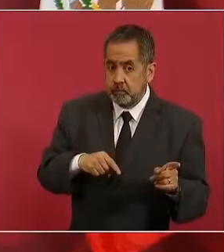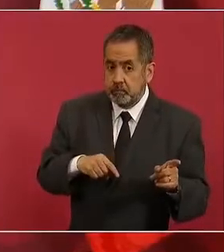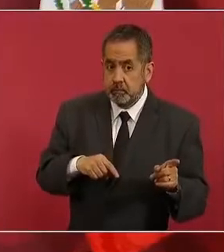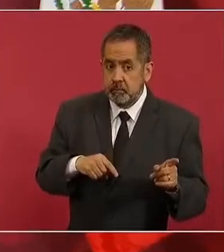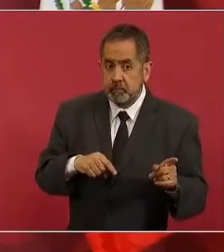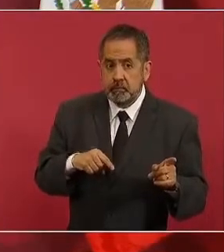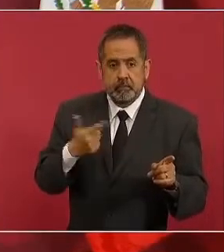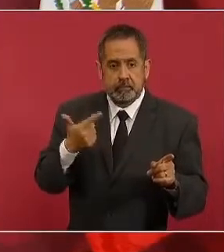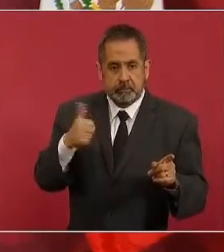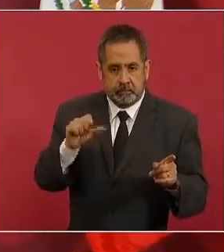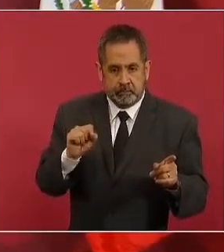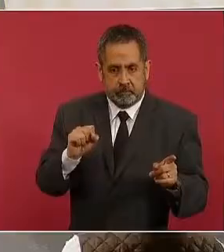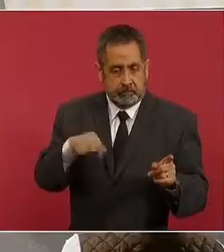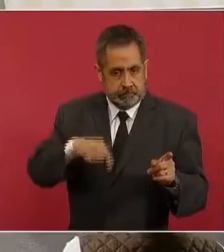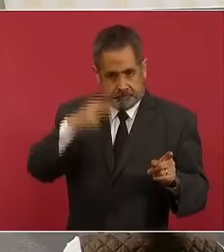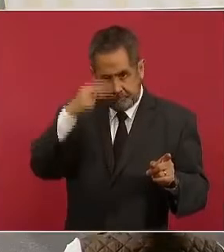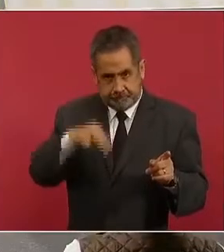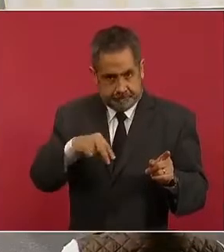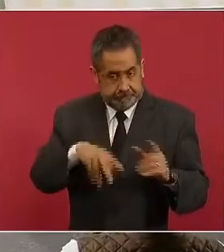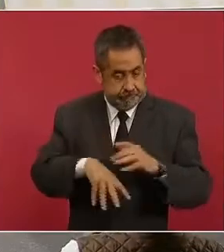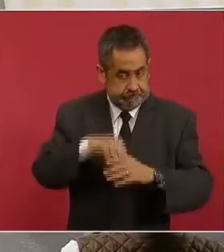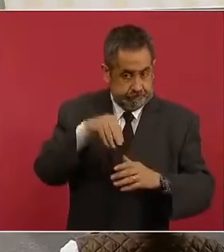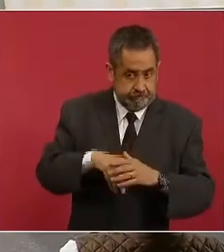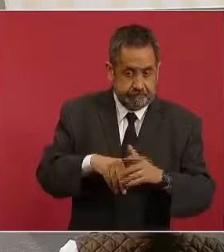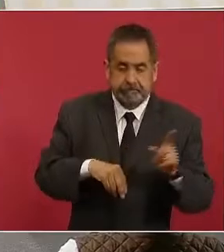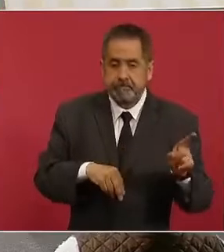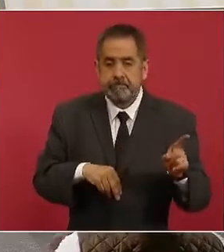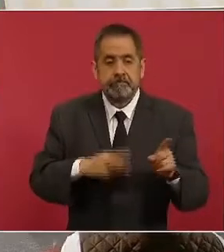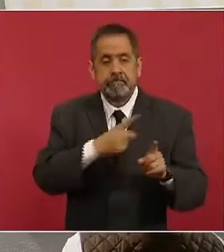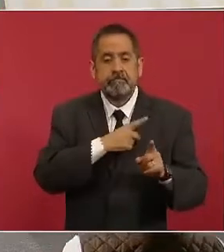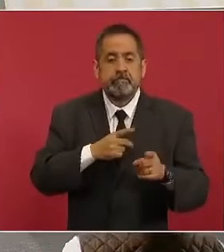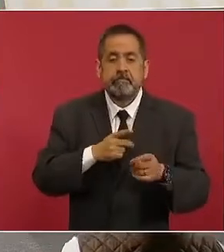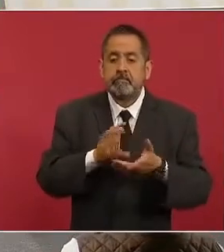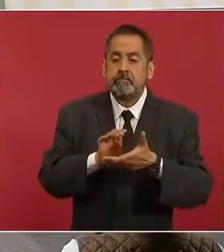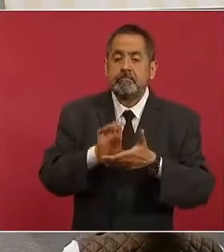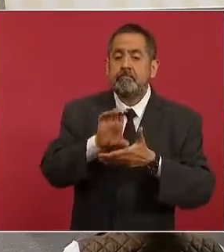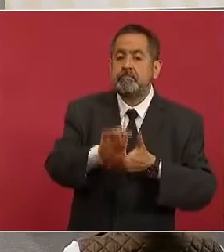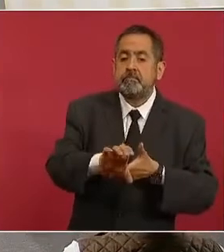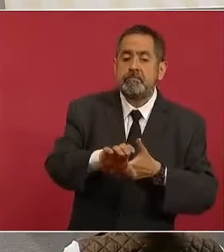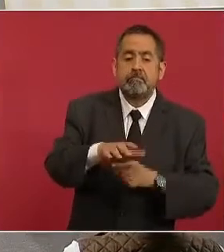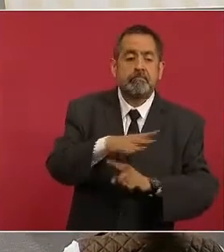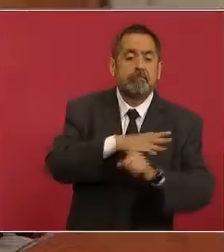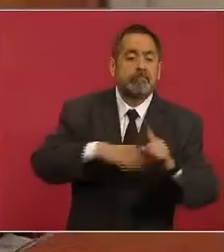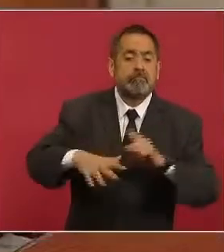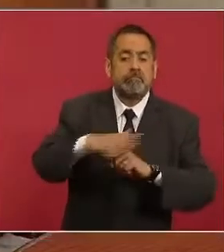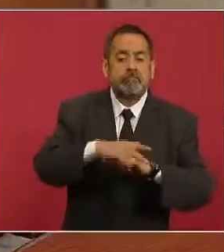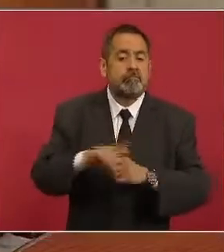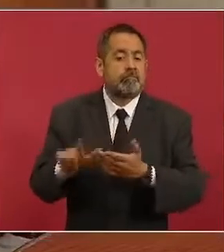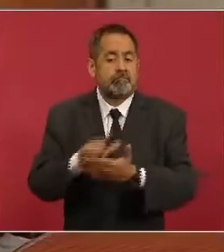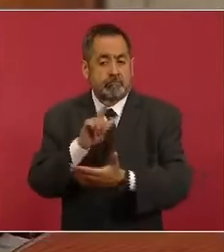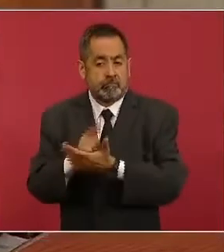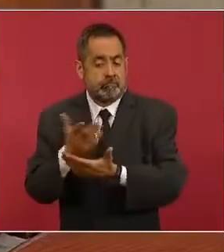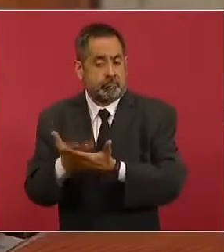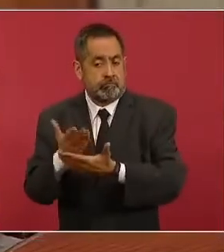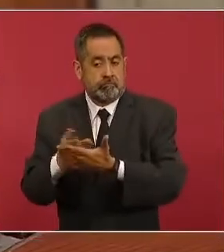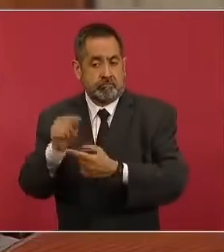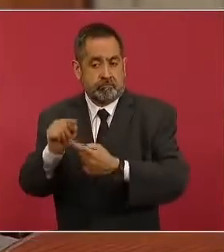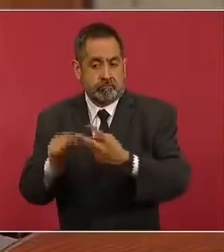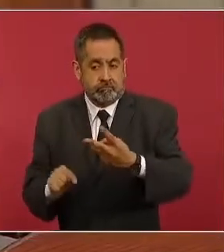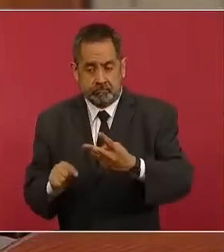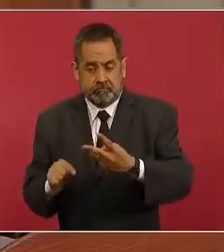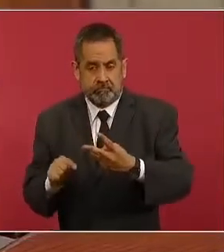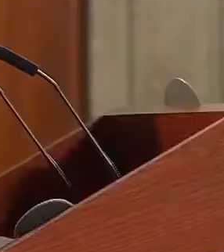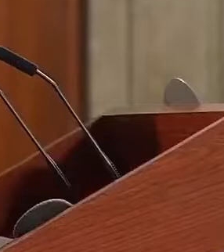y gas de México, que inviertan, pues con la reforma energética